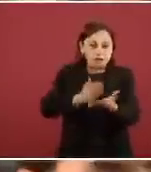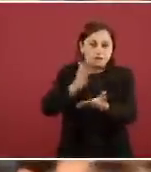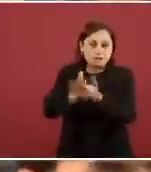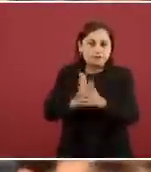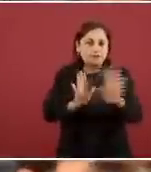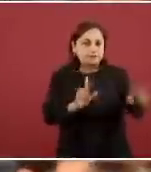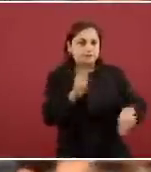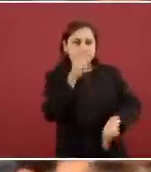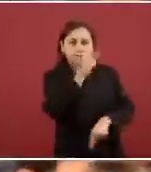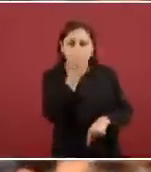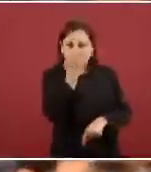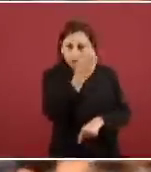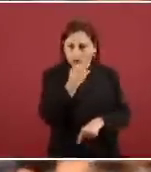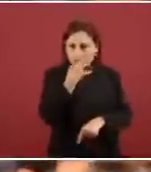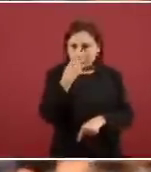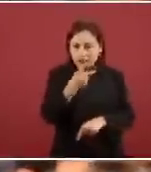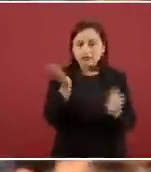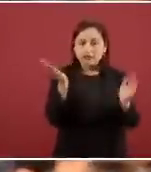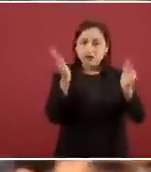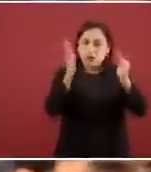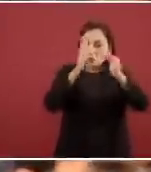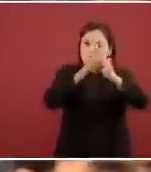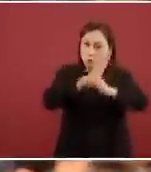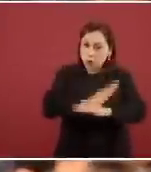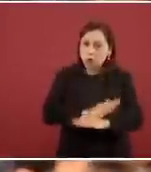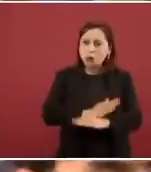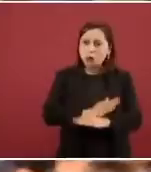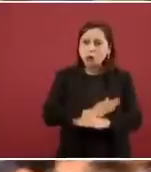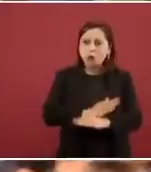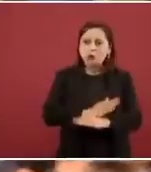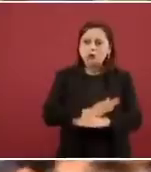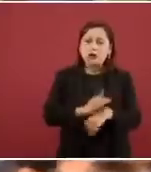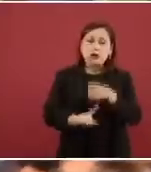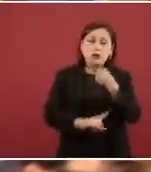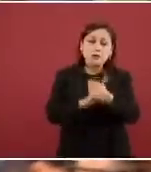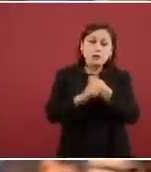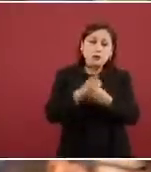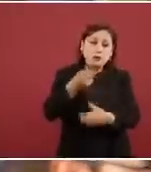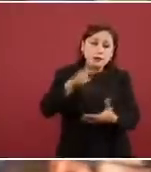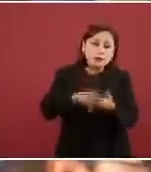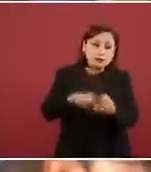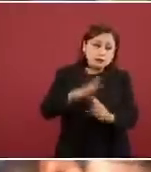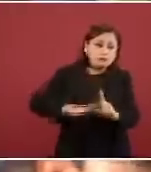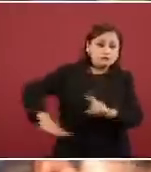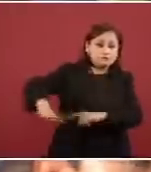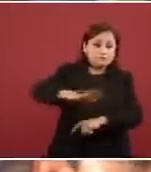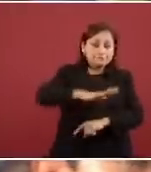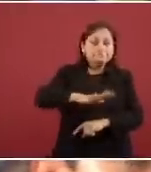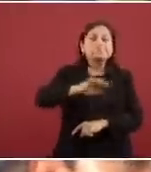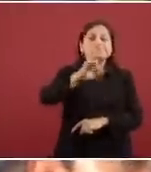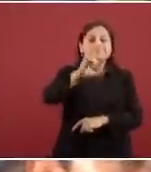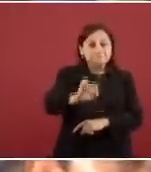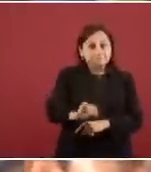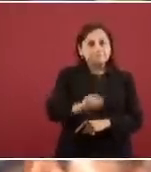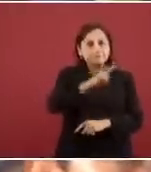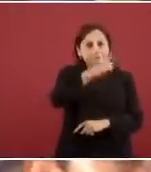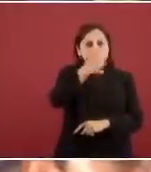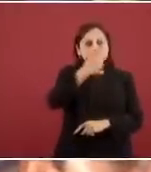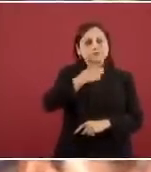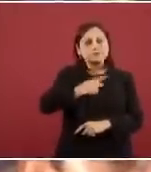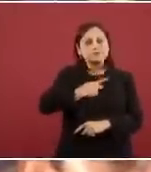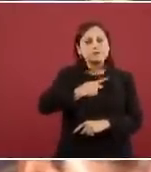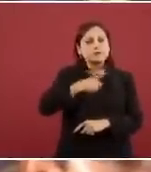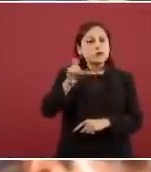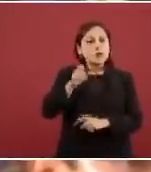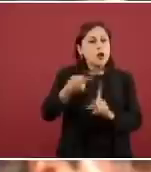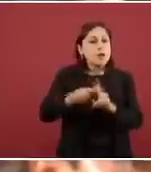tocando precisamente de la conciliación y de que los conflictos internos allá se originó cuando